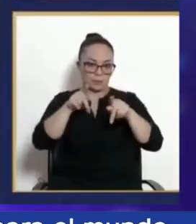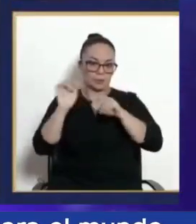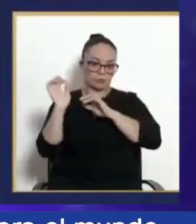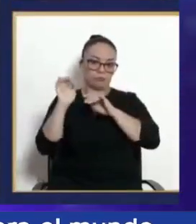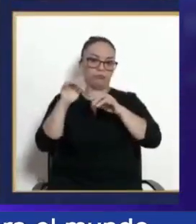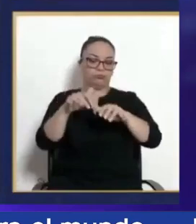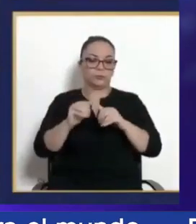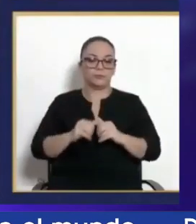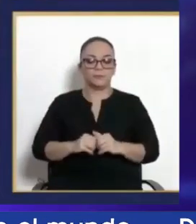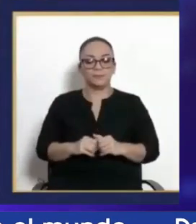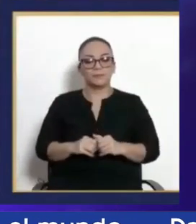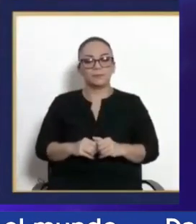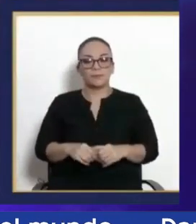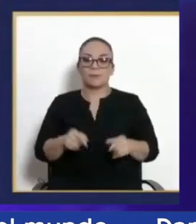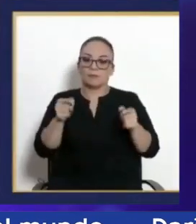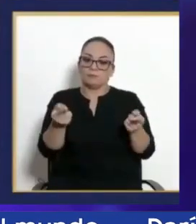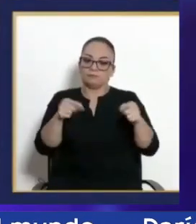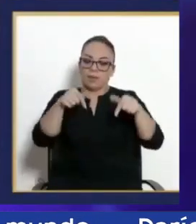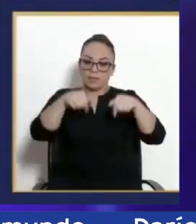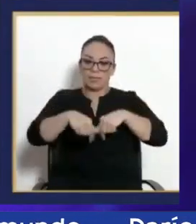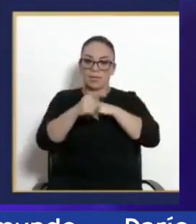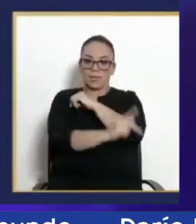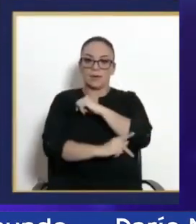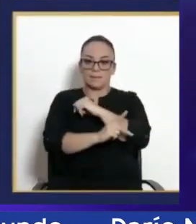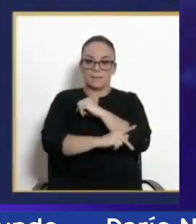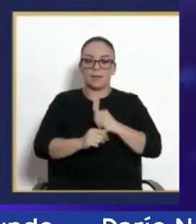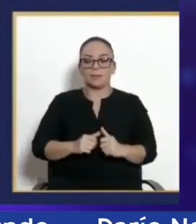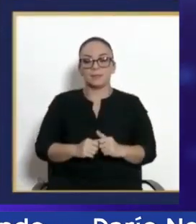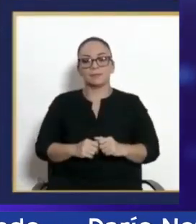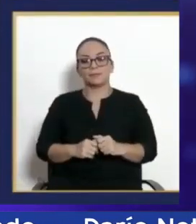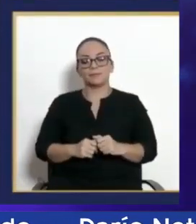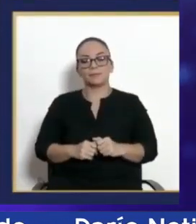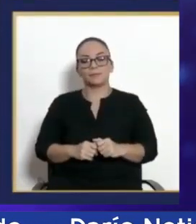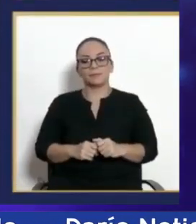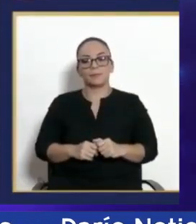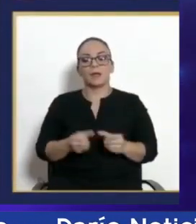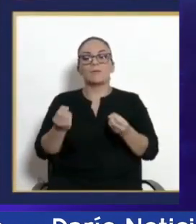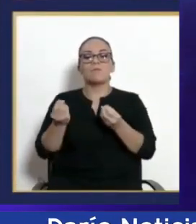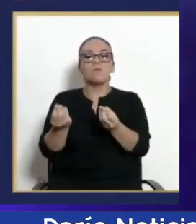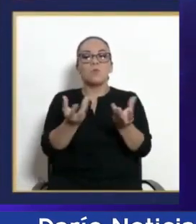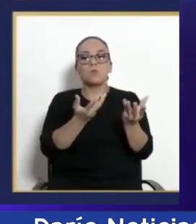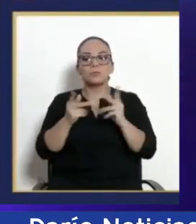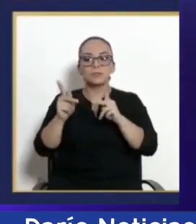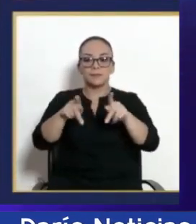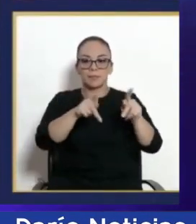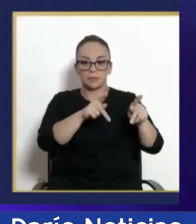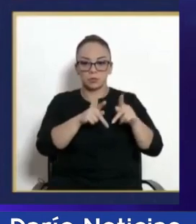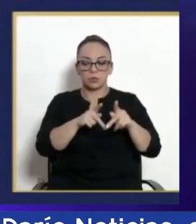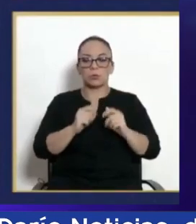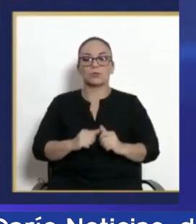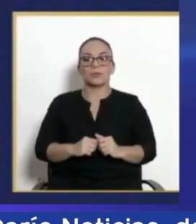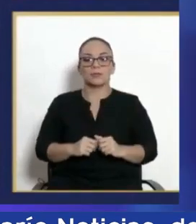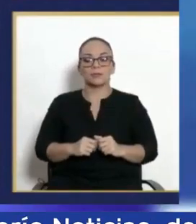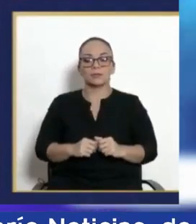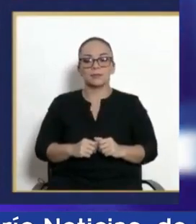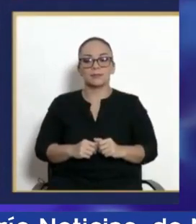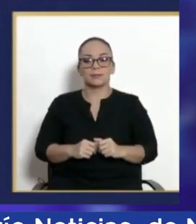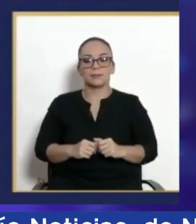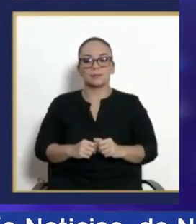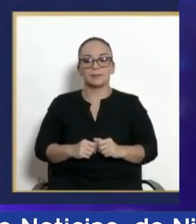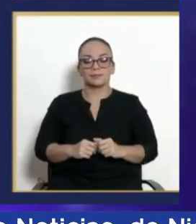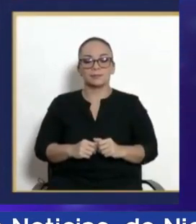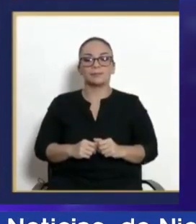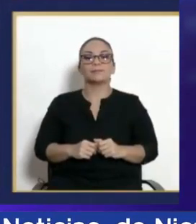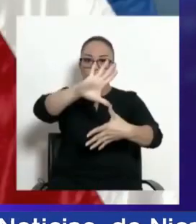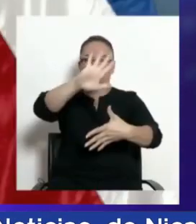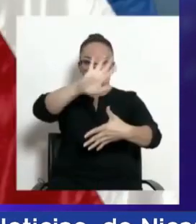Han cruzado este año 390.000 migrantes, la mayoría venezolanos, lo que está generando una crisis